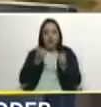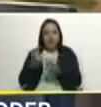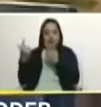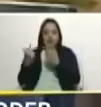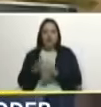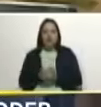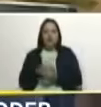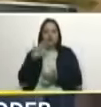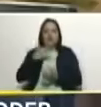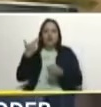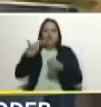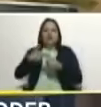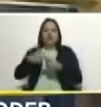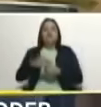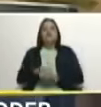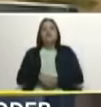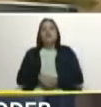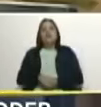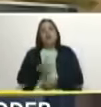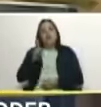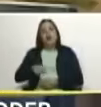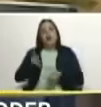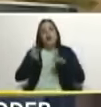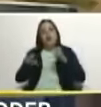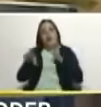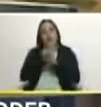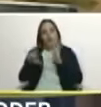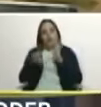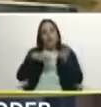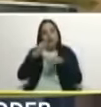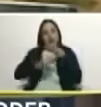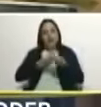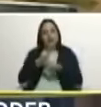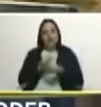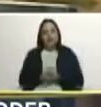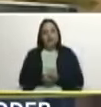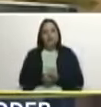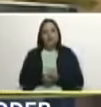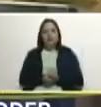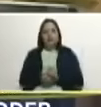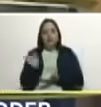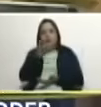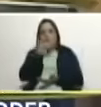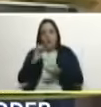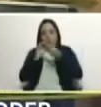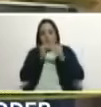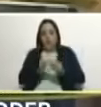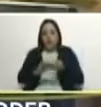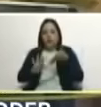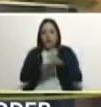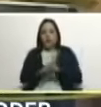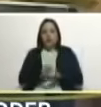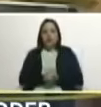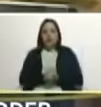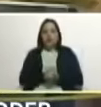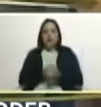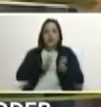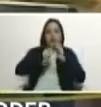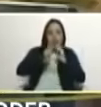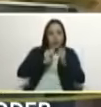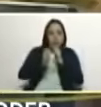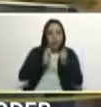petrolera, las nuevas leyes para modernizar los elementos de transacciones